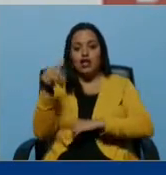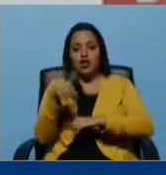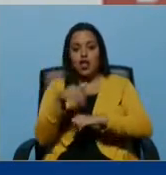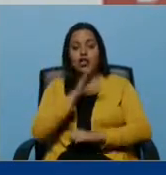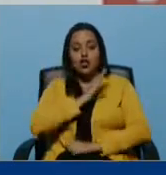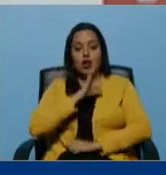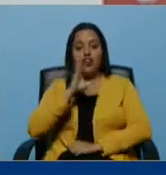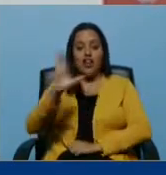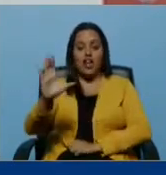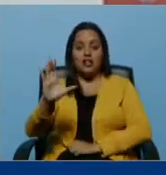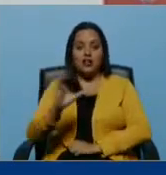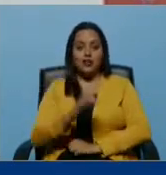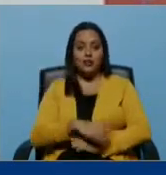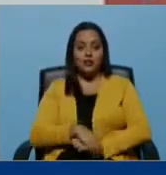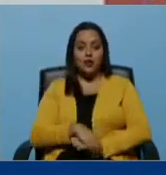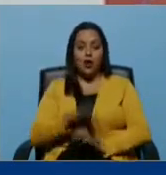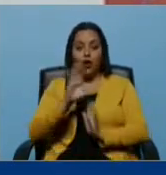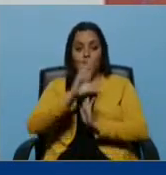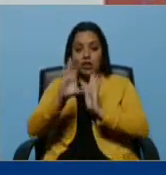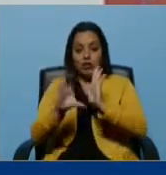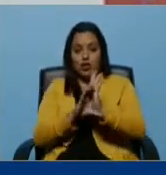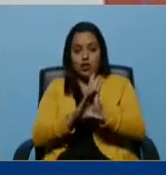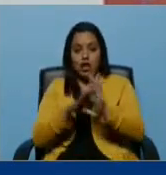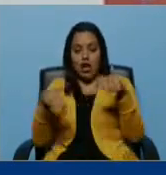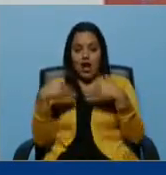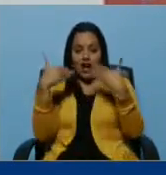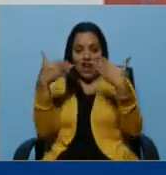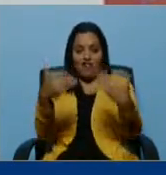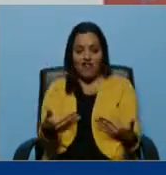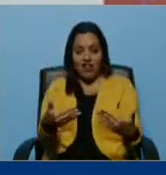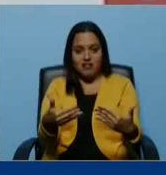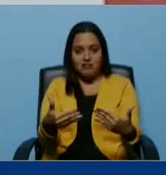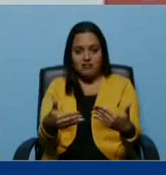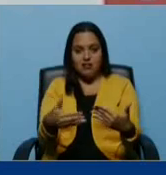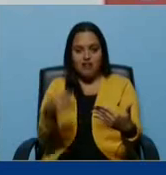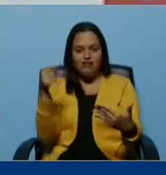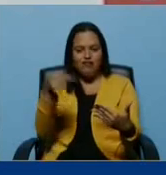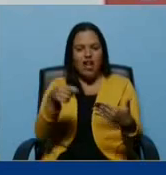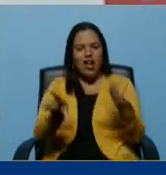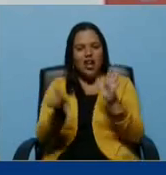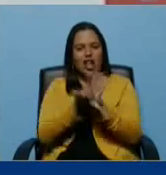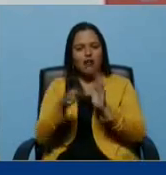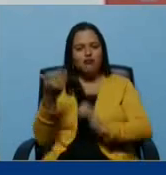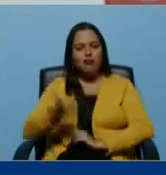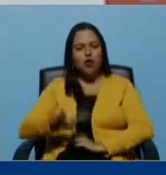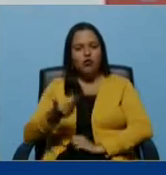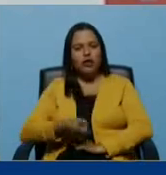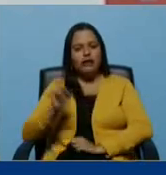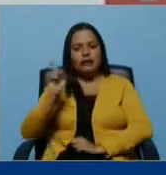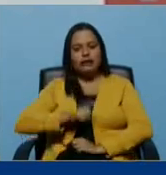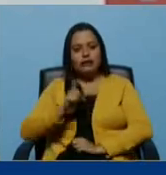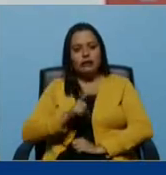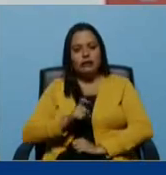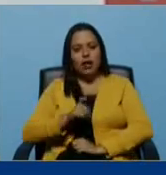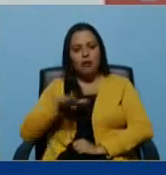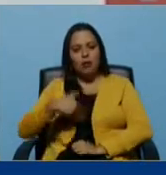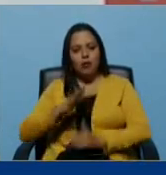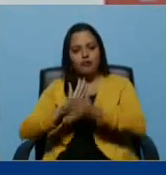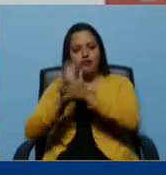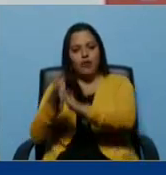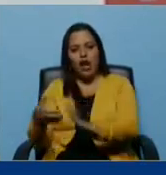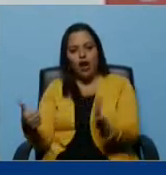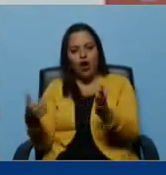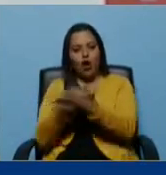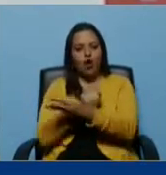soberana, constitucional, avance en estas leyes necesarias para derrotar el golpe de